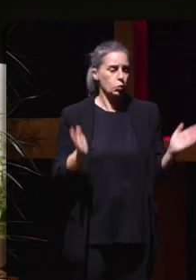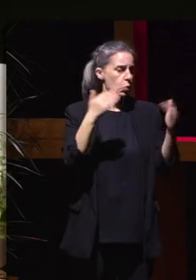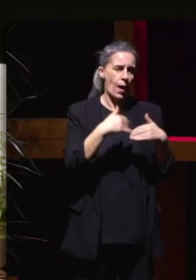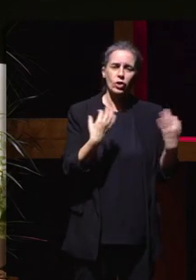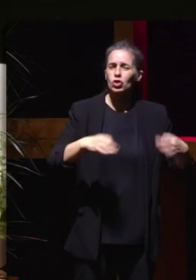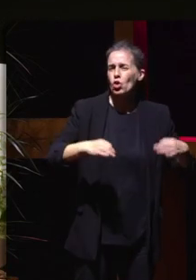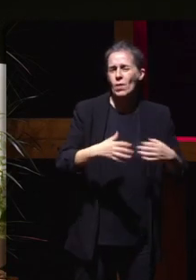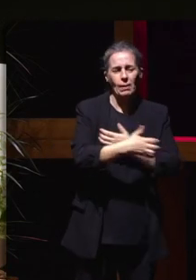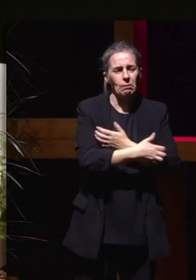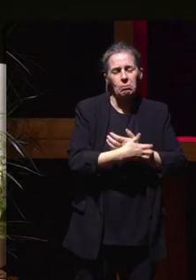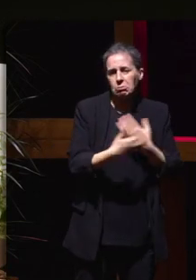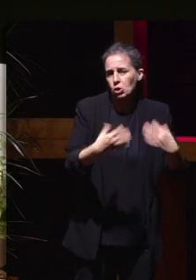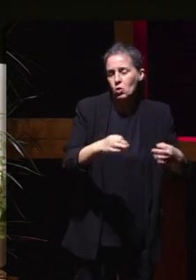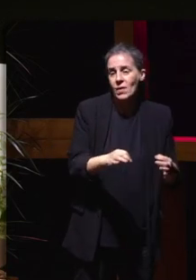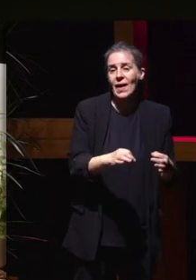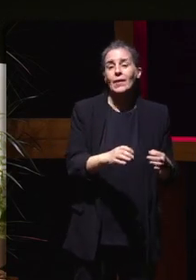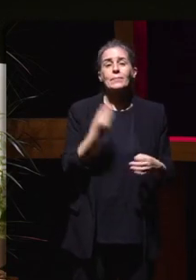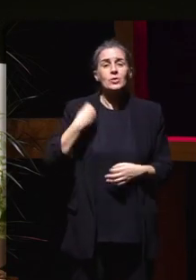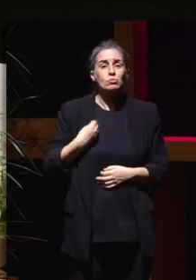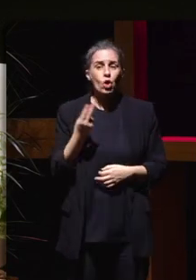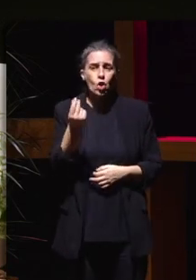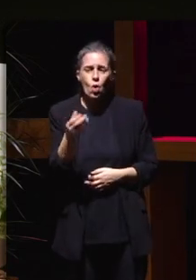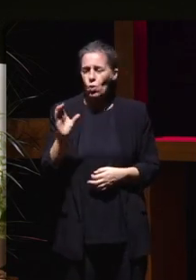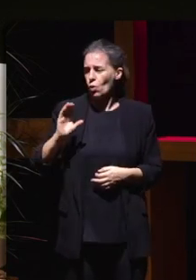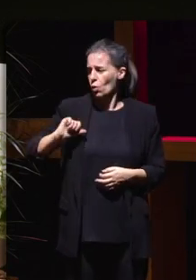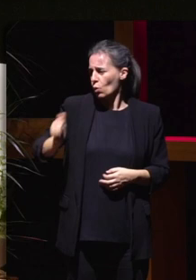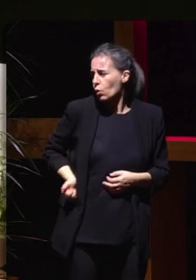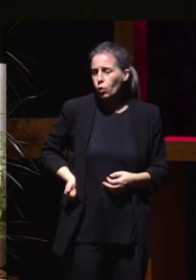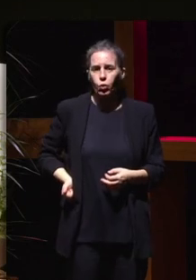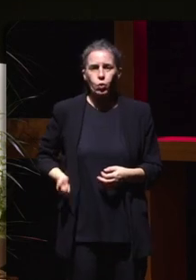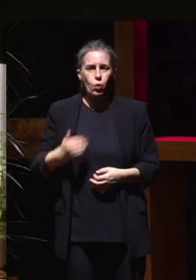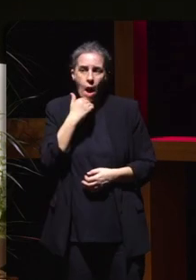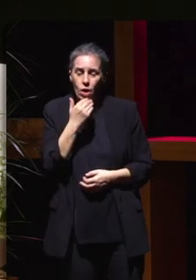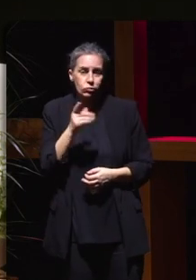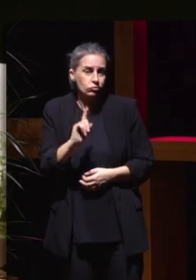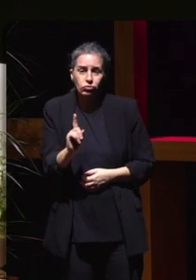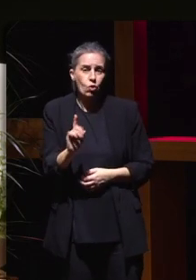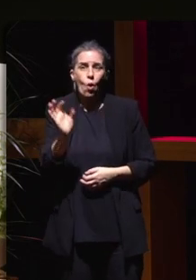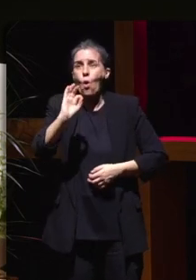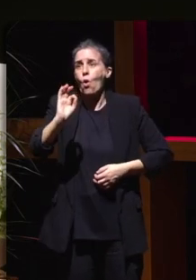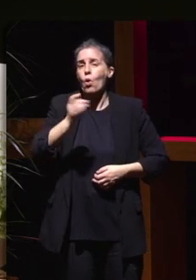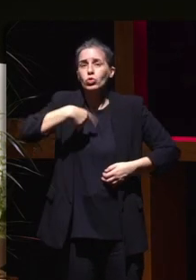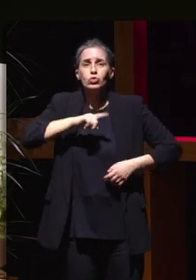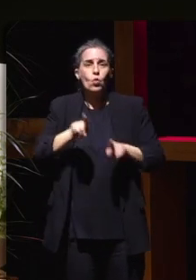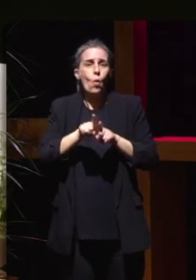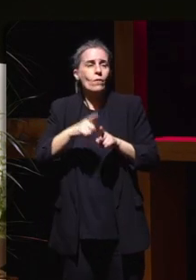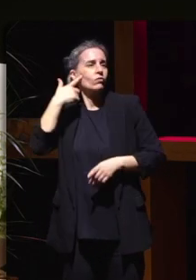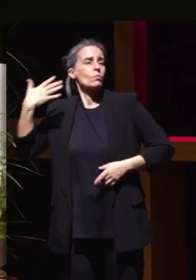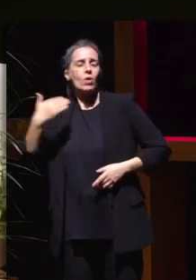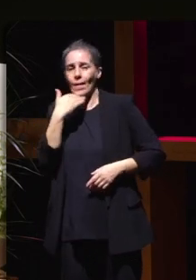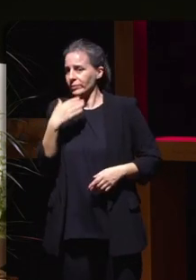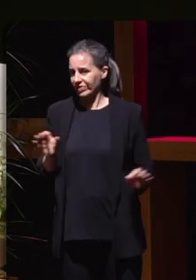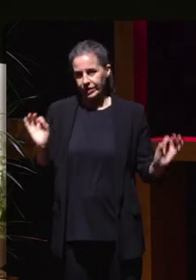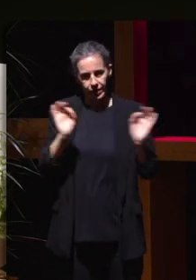ni en influencias ni en apellidos que nos permiten llegar a ningún sitio que no fuese Pues a través de esfuerzo personal